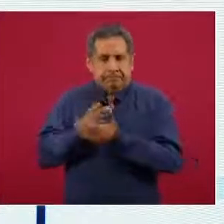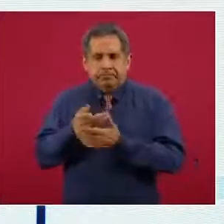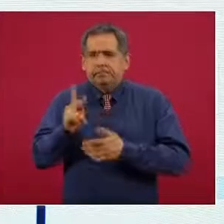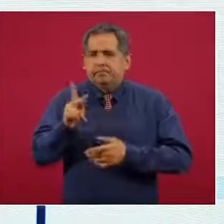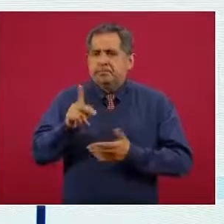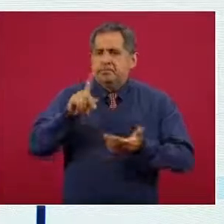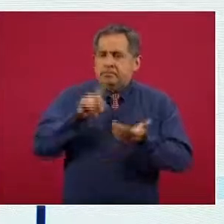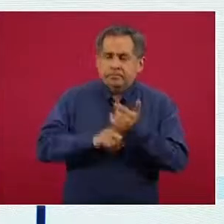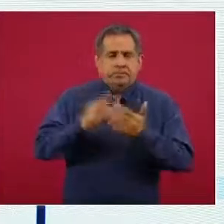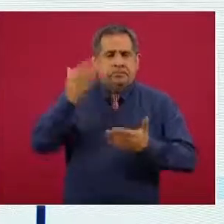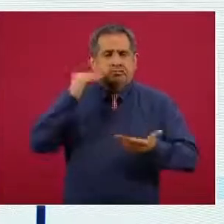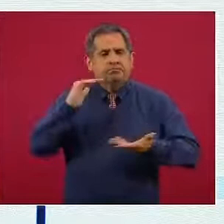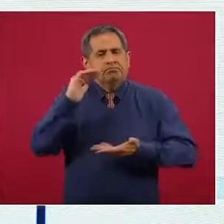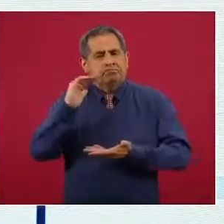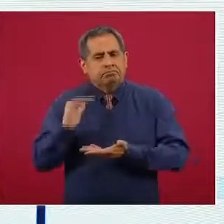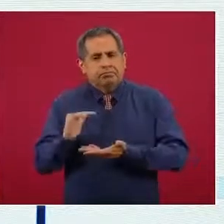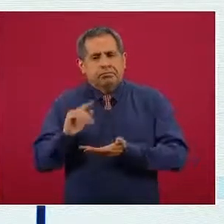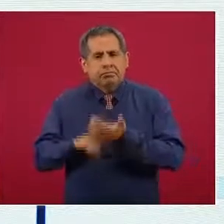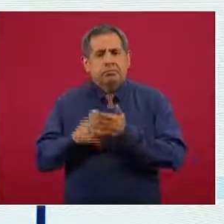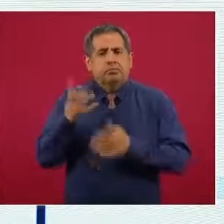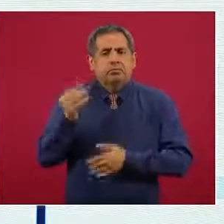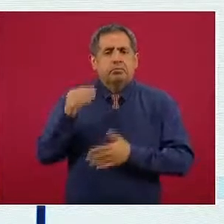habíamos tenido una reducción hasta